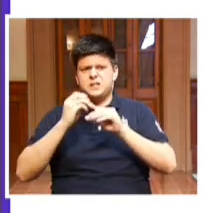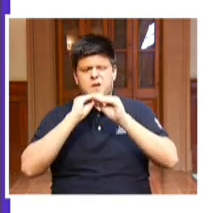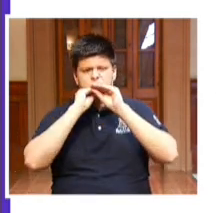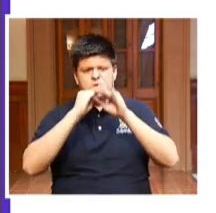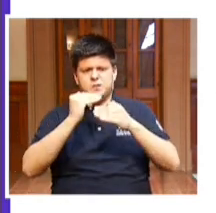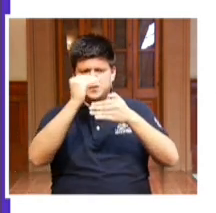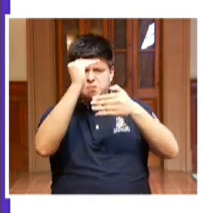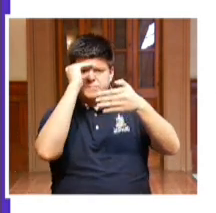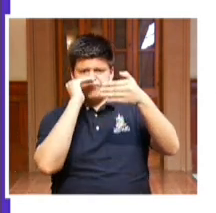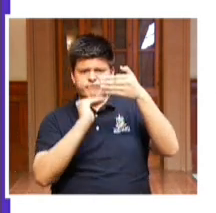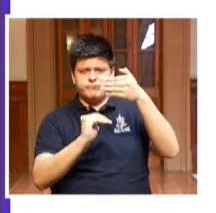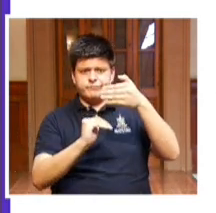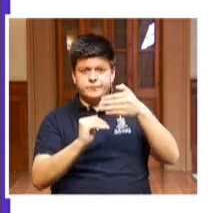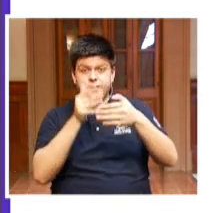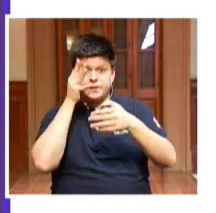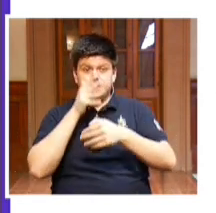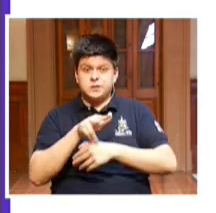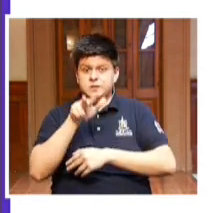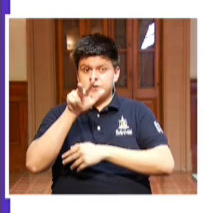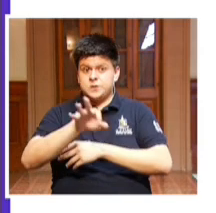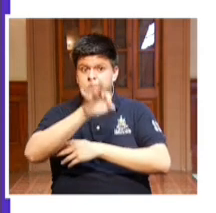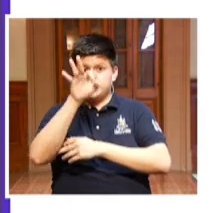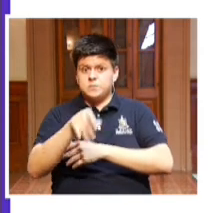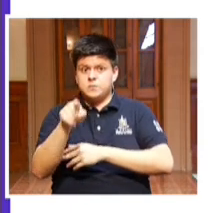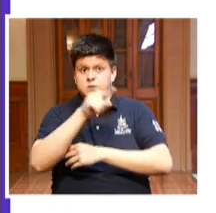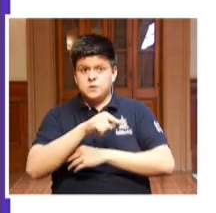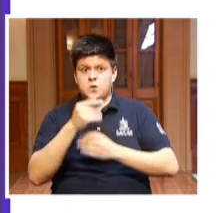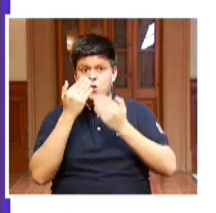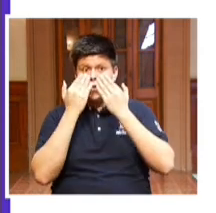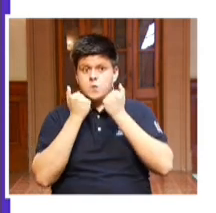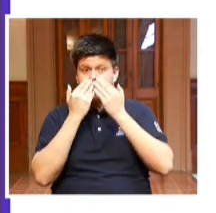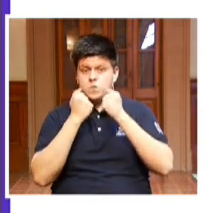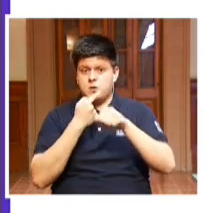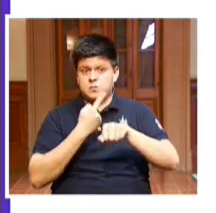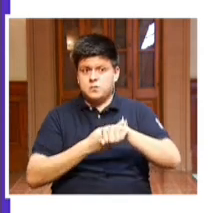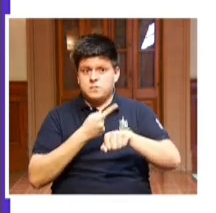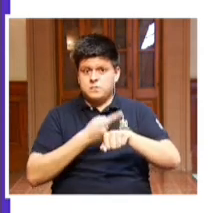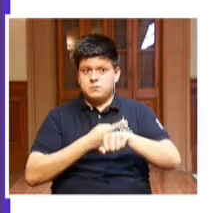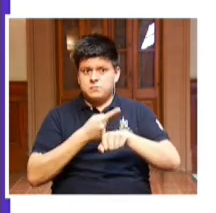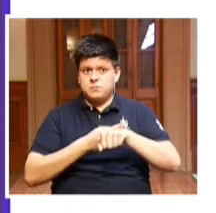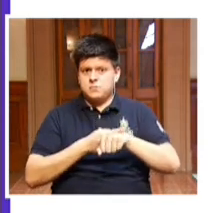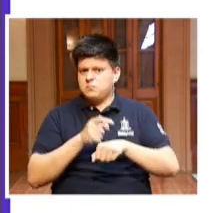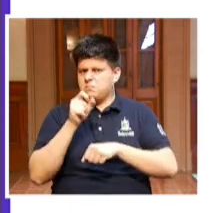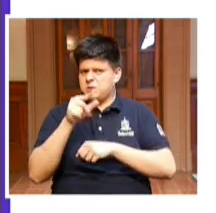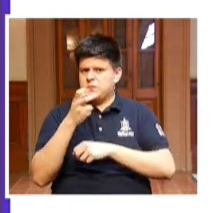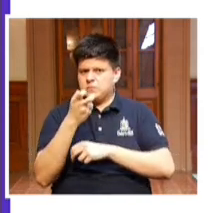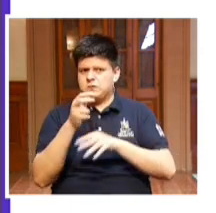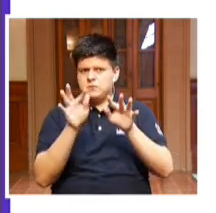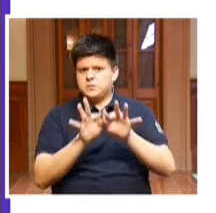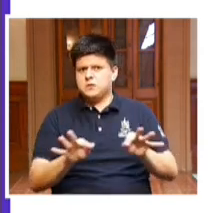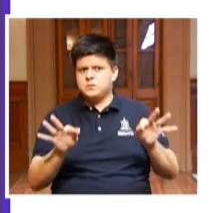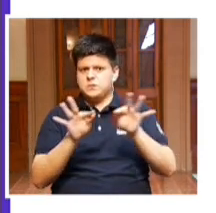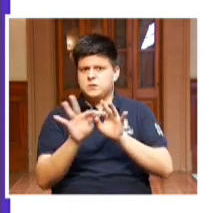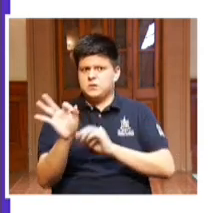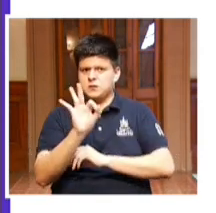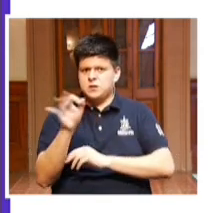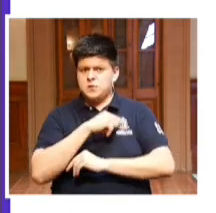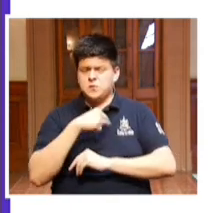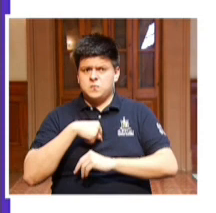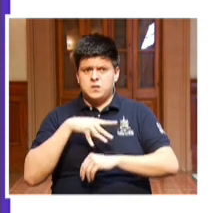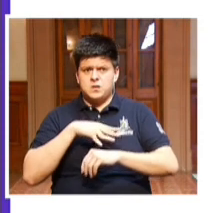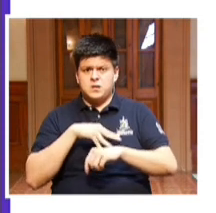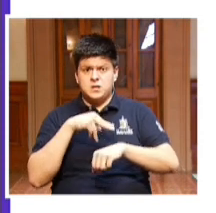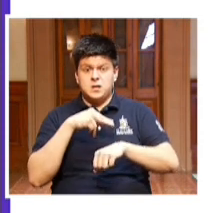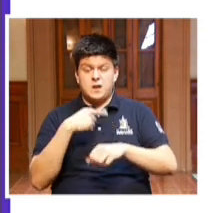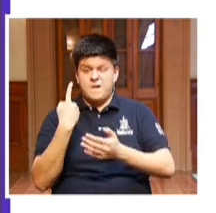casi un 18% no tenía ninguna comorbilidad. Entonces, es muy importante si tenemos alguna